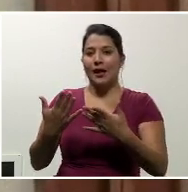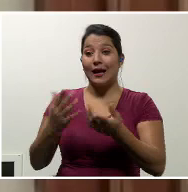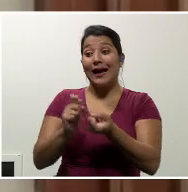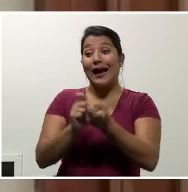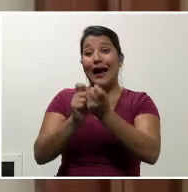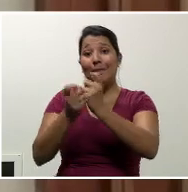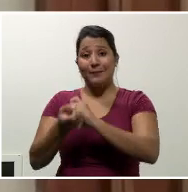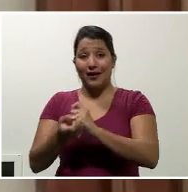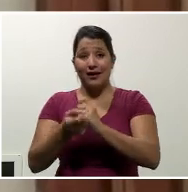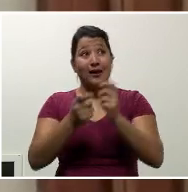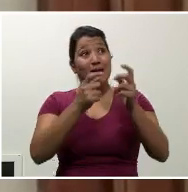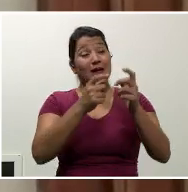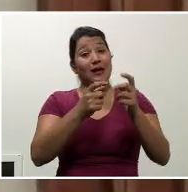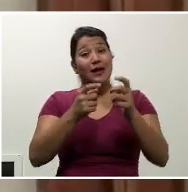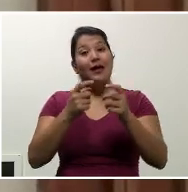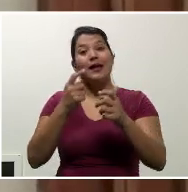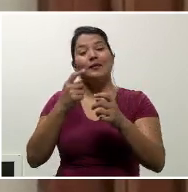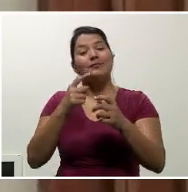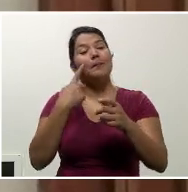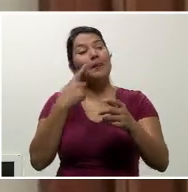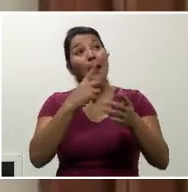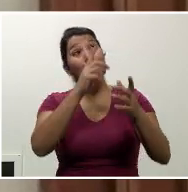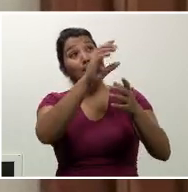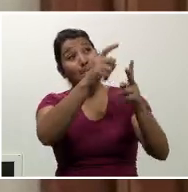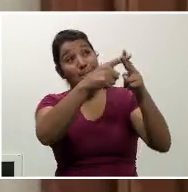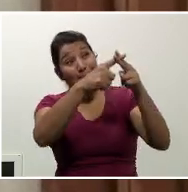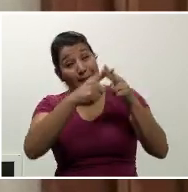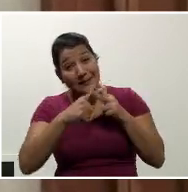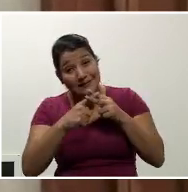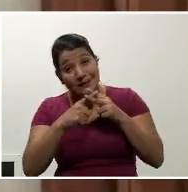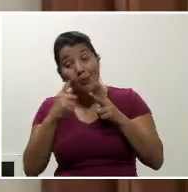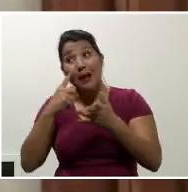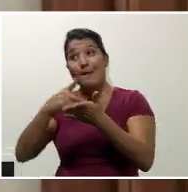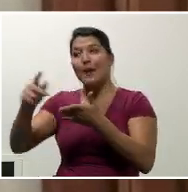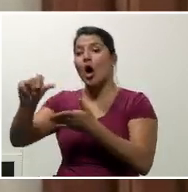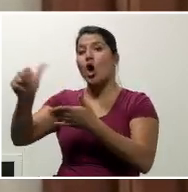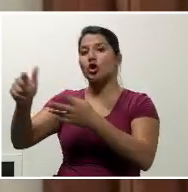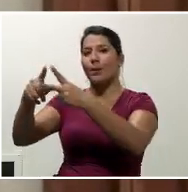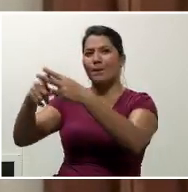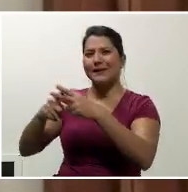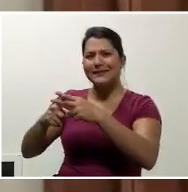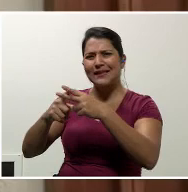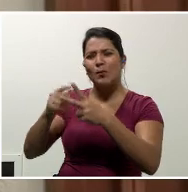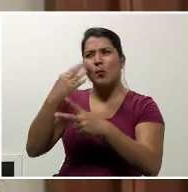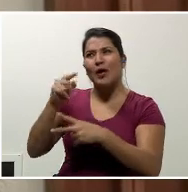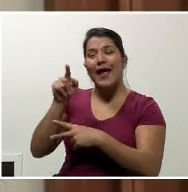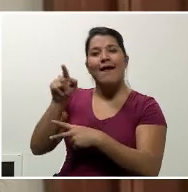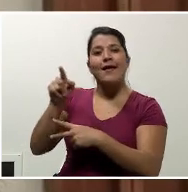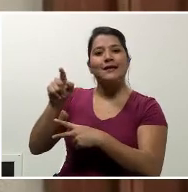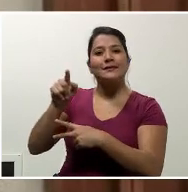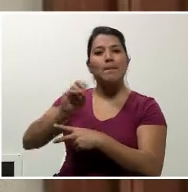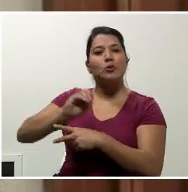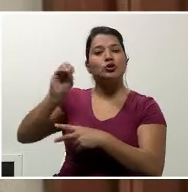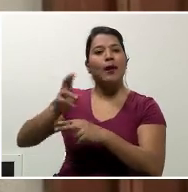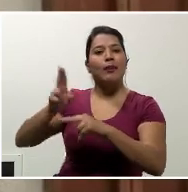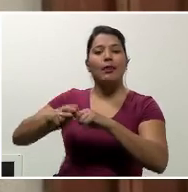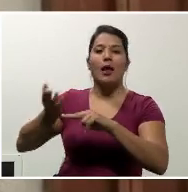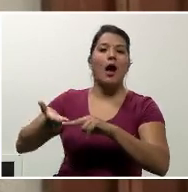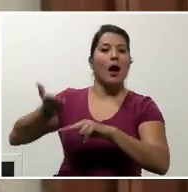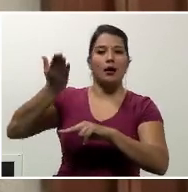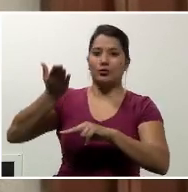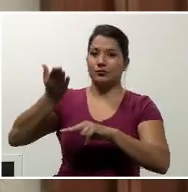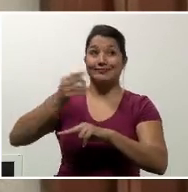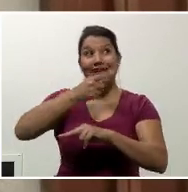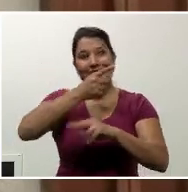hace prácticamente 1 año, 2 años atrás, y poderle hacer un plan de salvamento, digámoslo así, a las finanzas públicas de